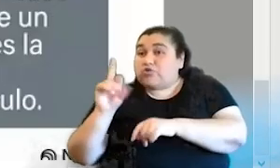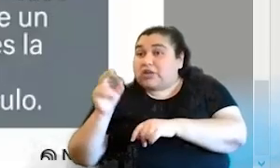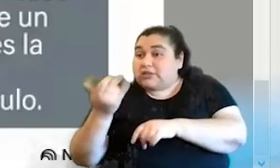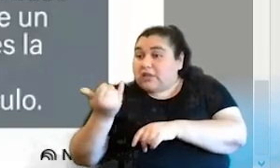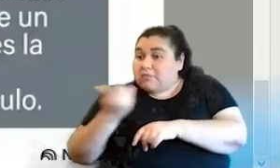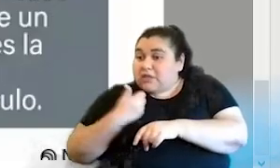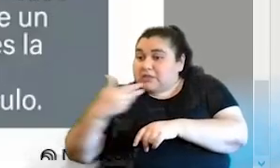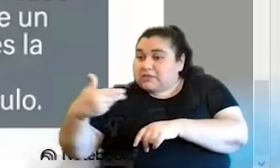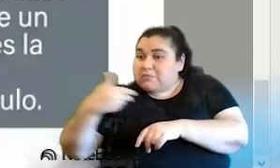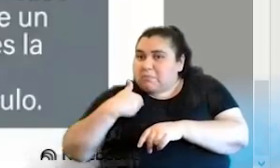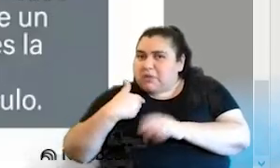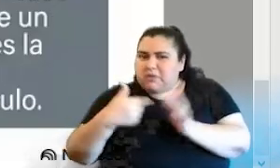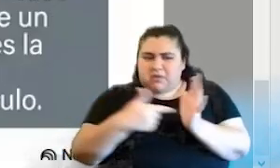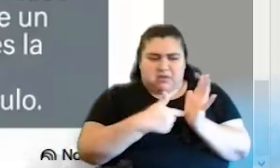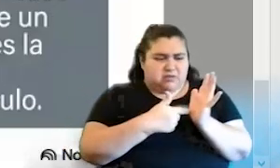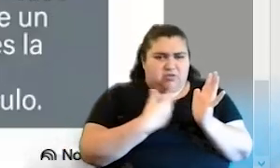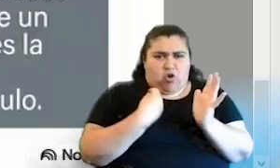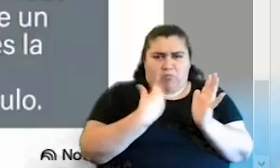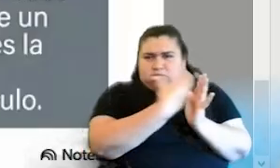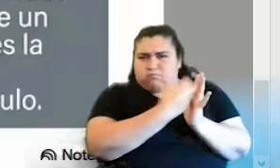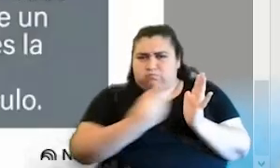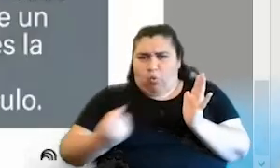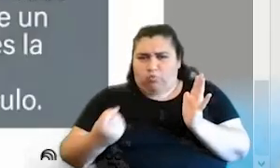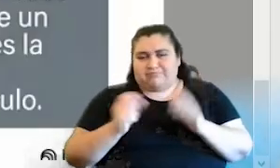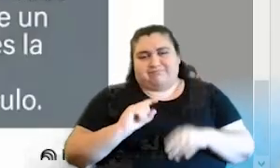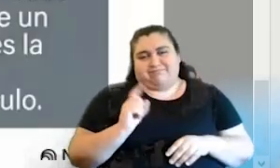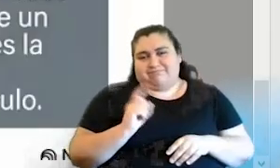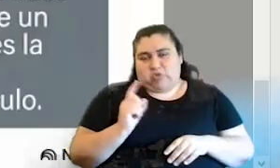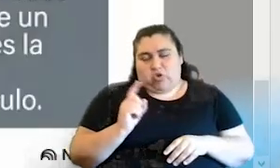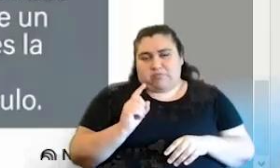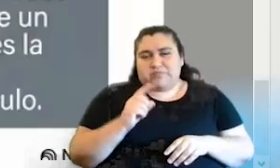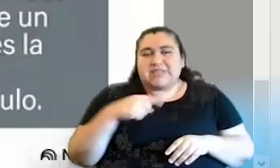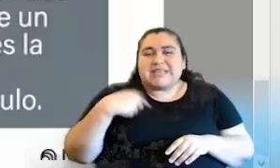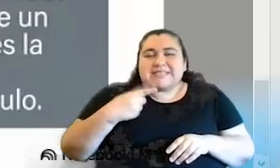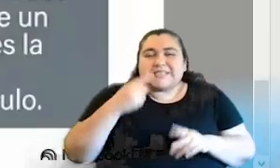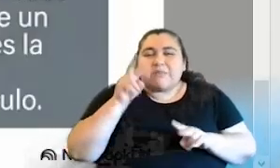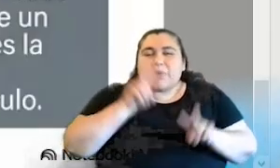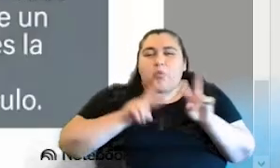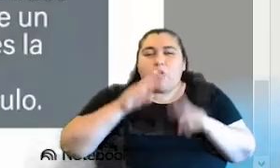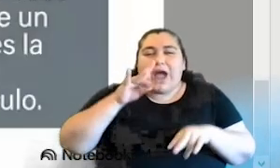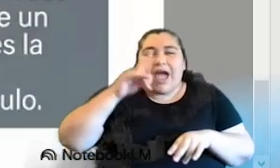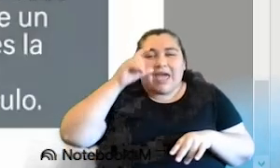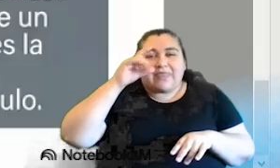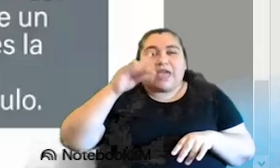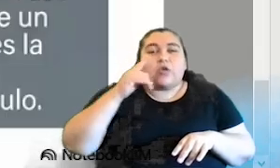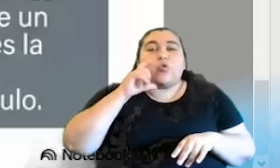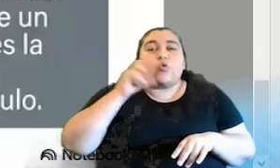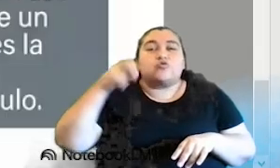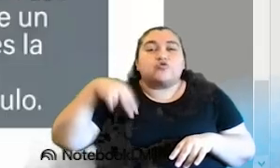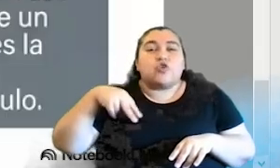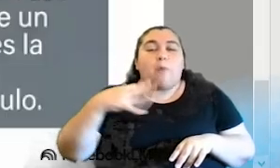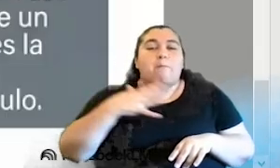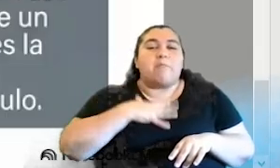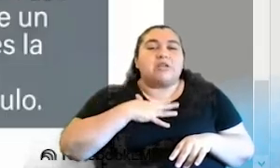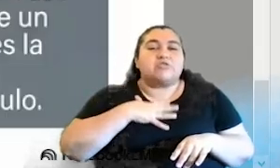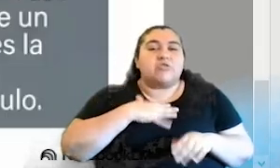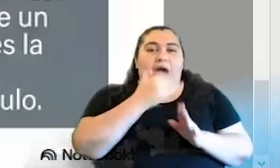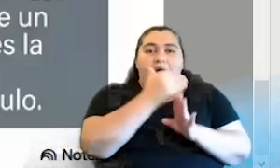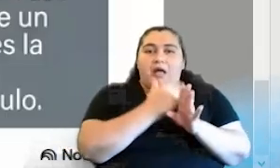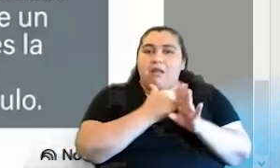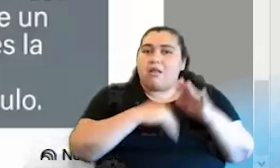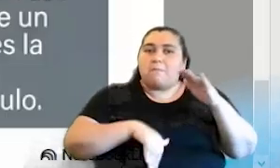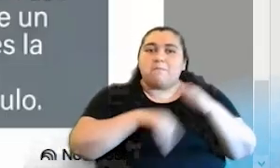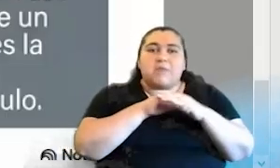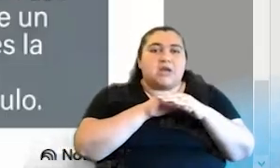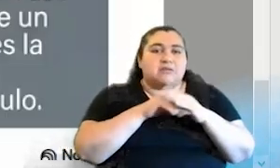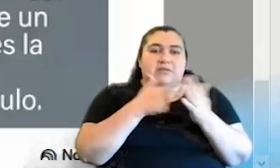menos 2 millones de pesos. Eso no se puede. Las deducciones personales se pueden utilizar hasta el límite que den